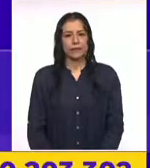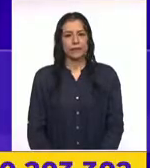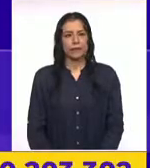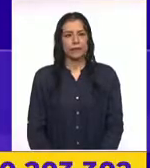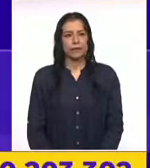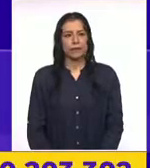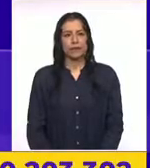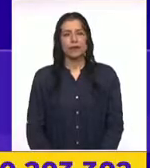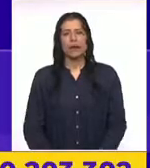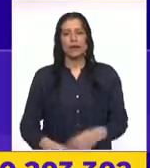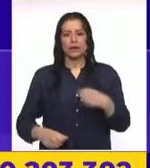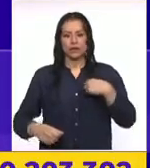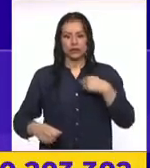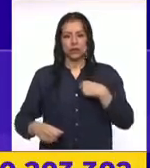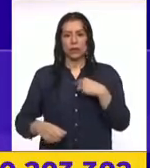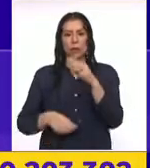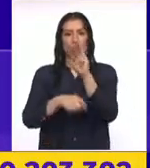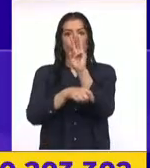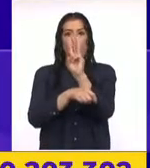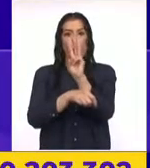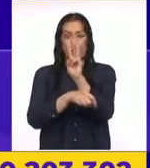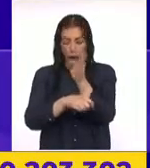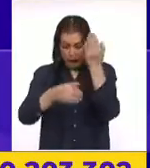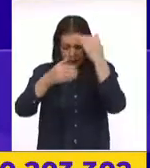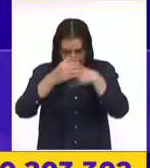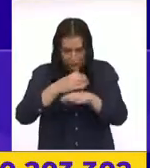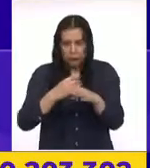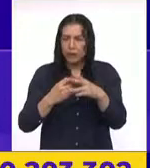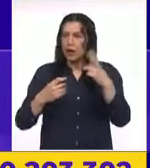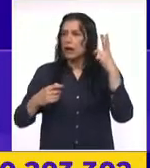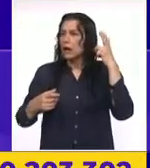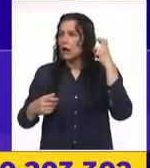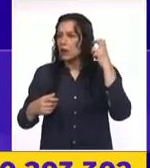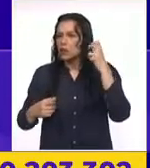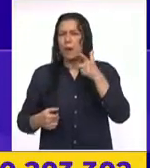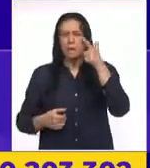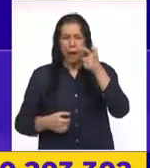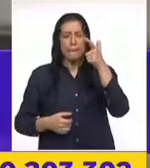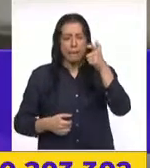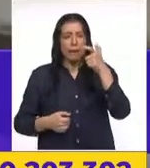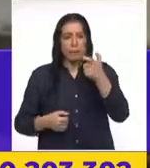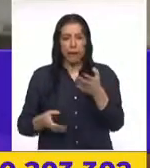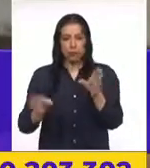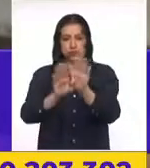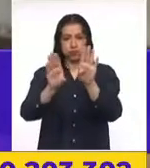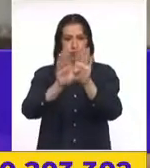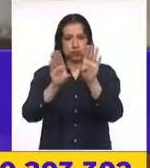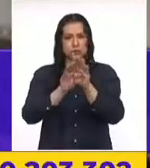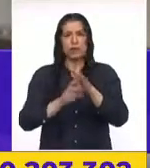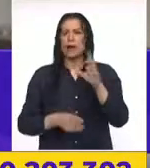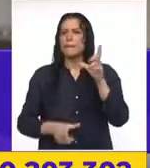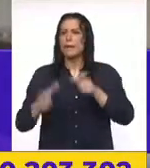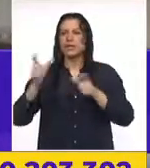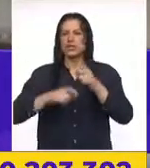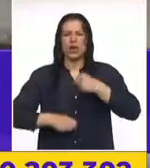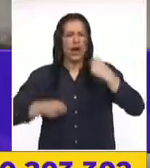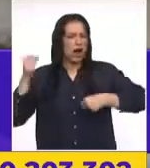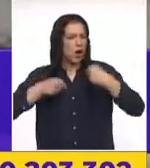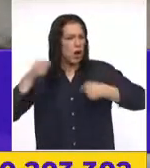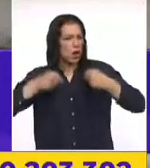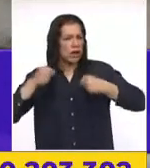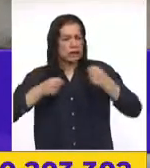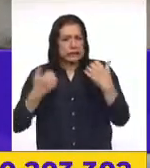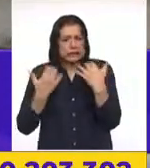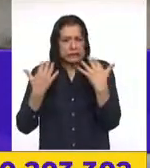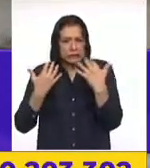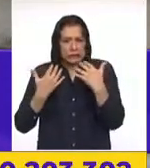Encerrados en Wong por una supuesta balacera. Bueno, no supuesta balacera. Todos empezaron a correr, estaban todos asustados.